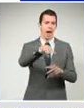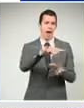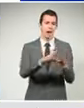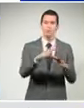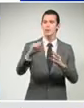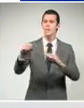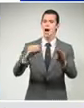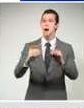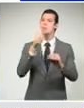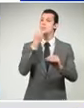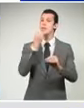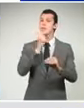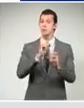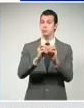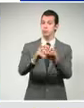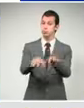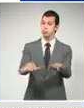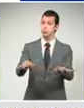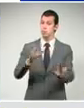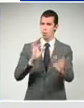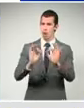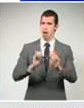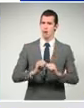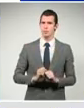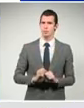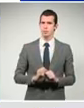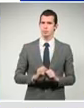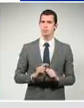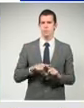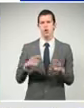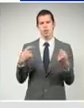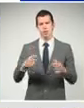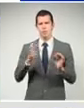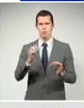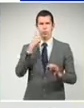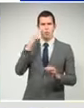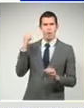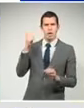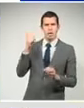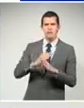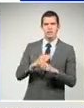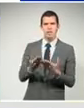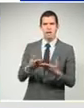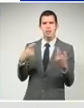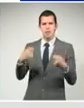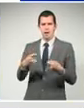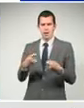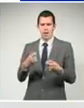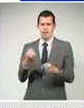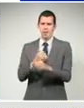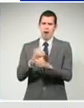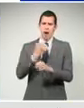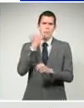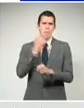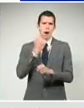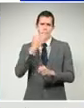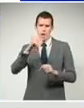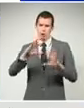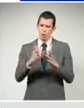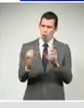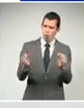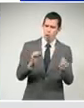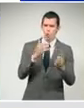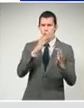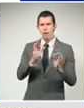puedan adoptar medidas todavía más rigurosas en el centro, porque hay eventos institucionales, en